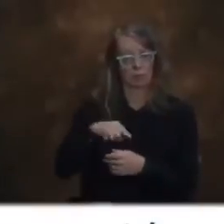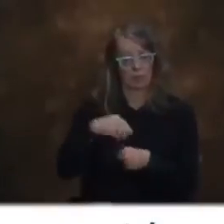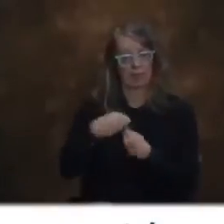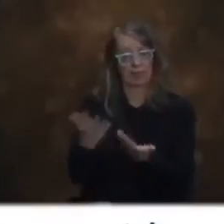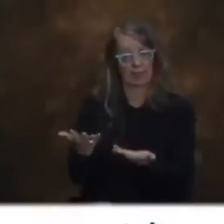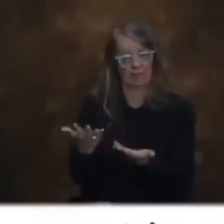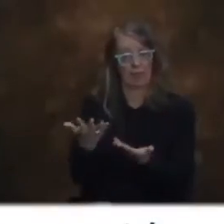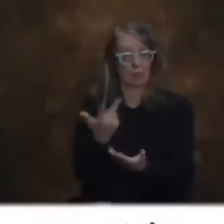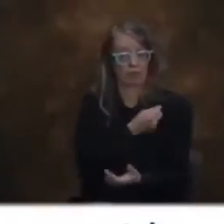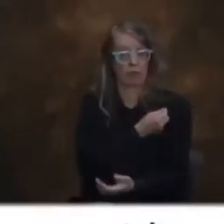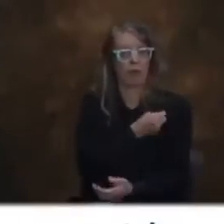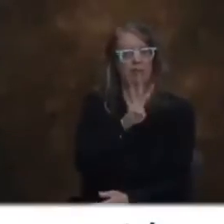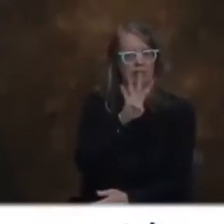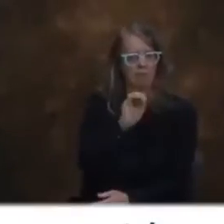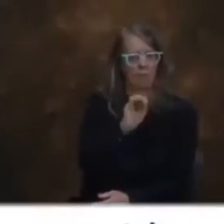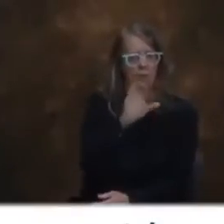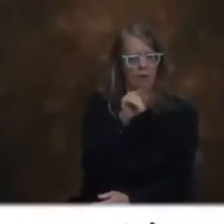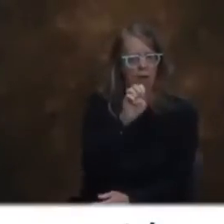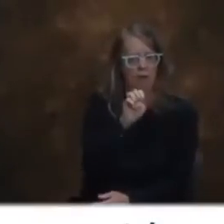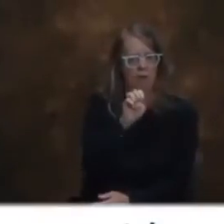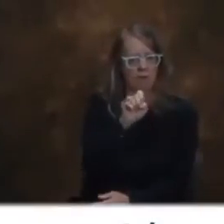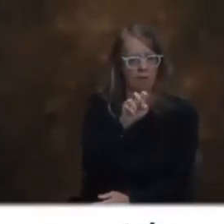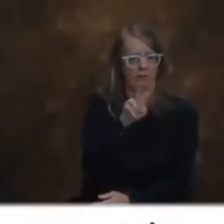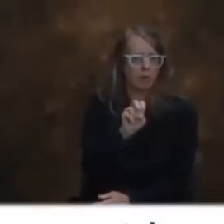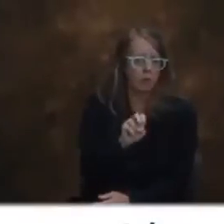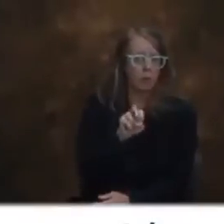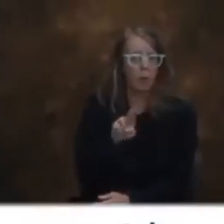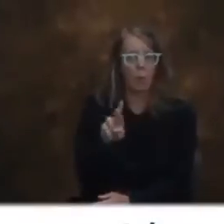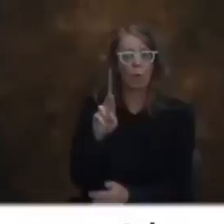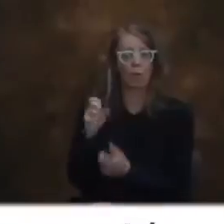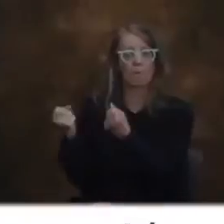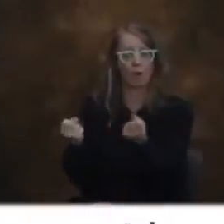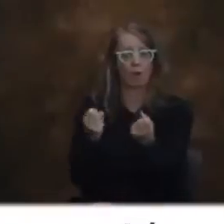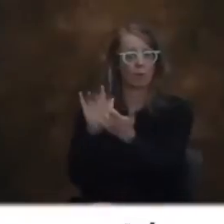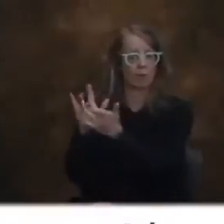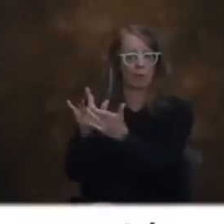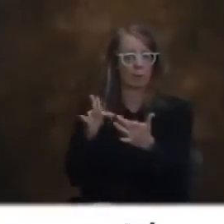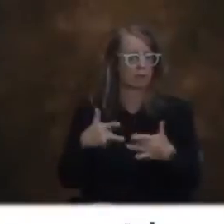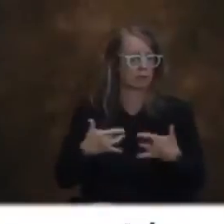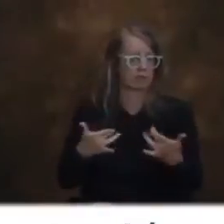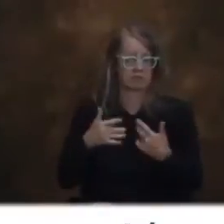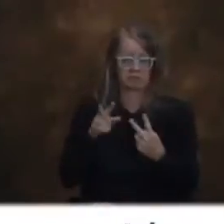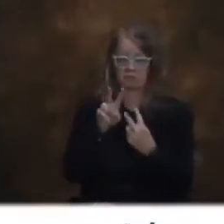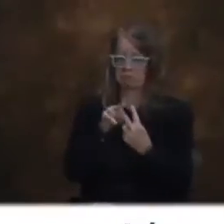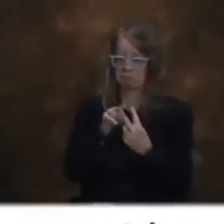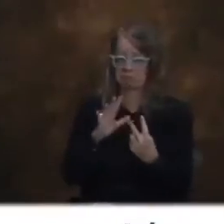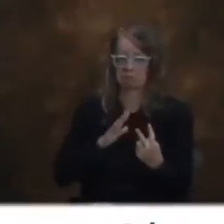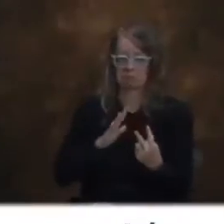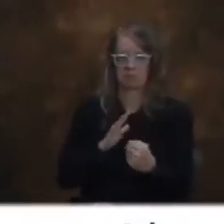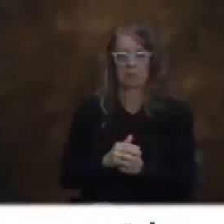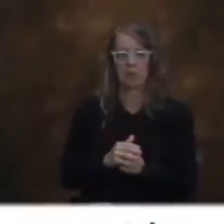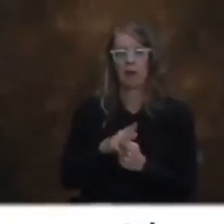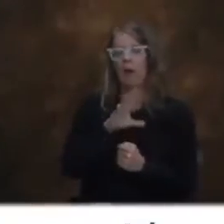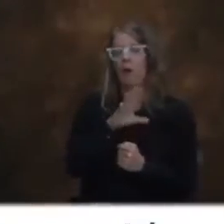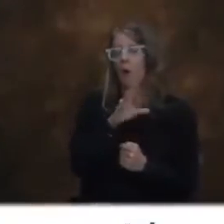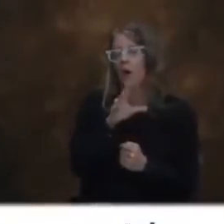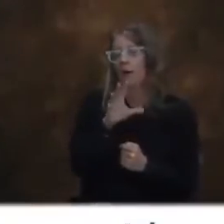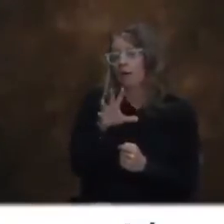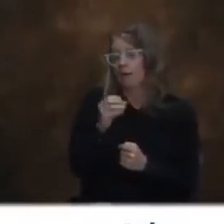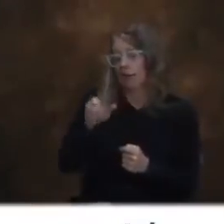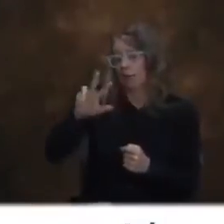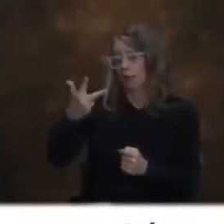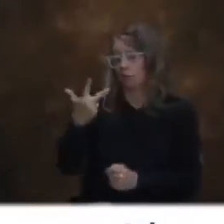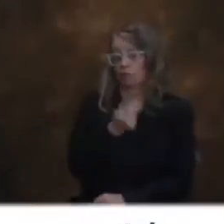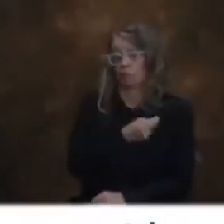nunca county porque puede administrarlo en oficina y también en los 40 suites y la